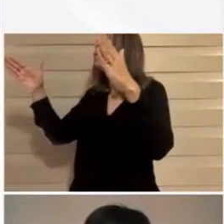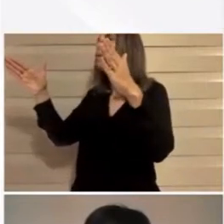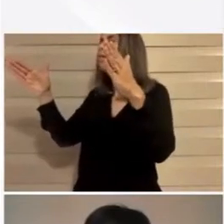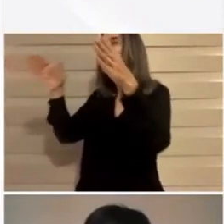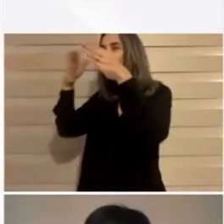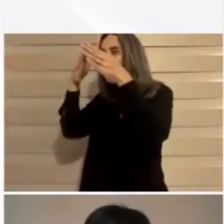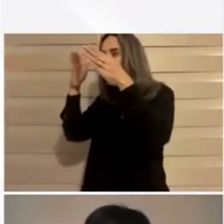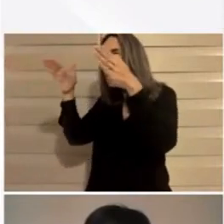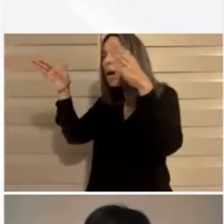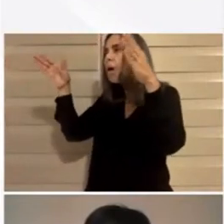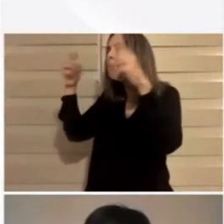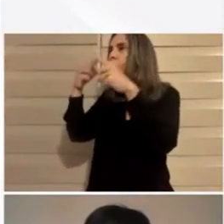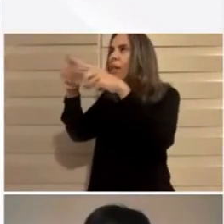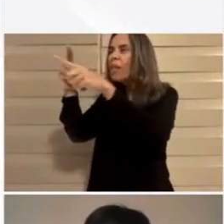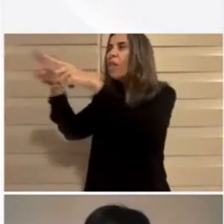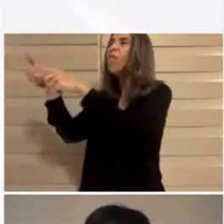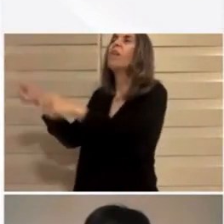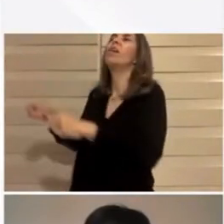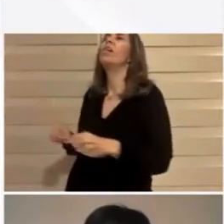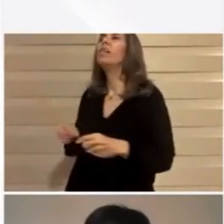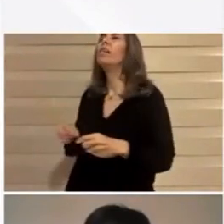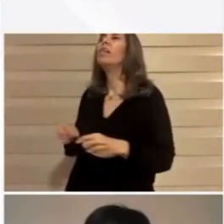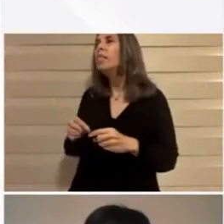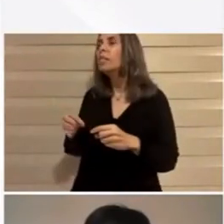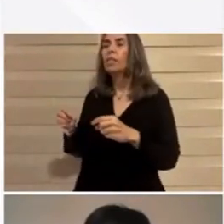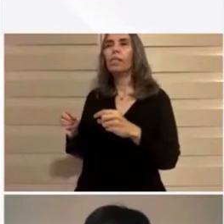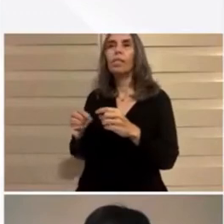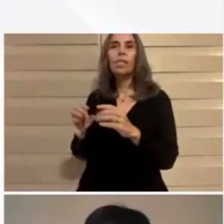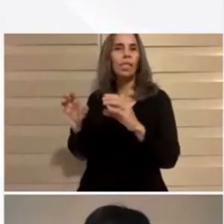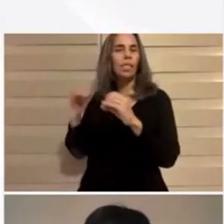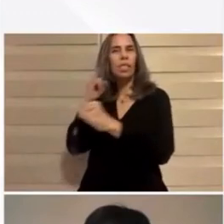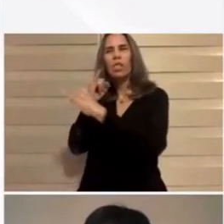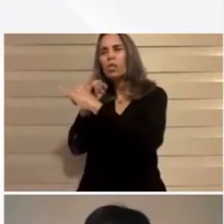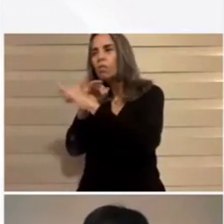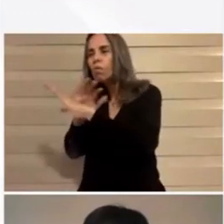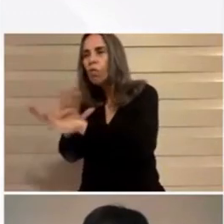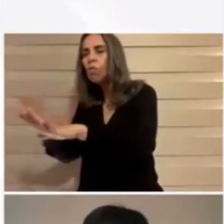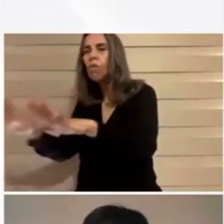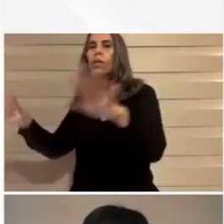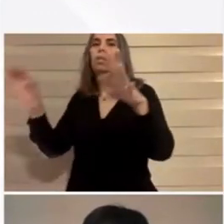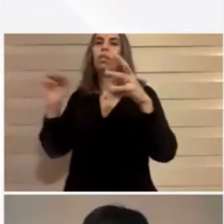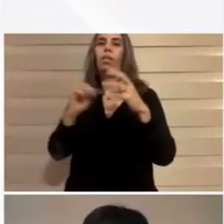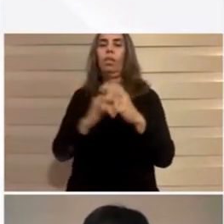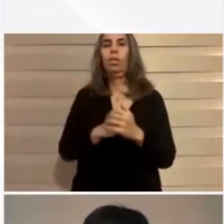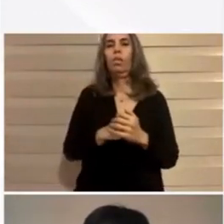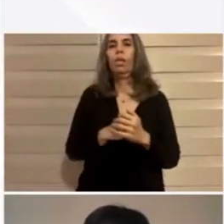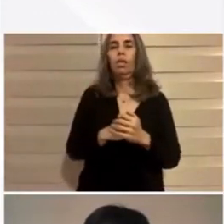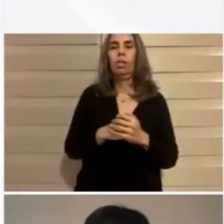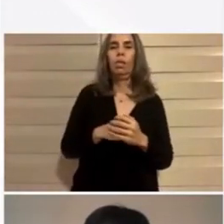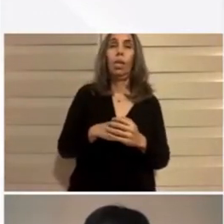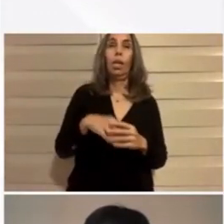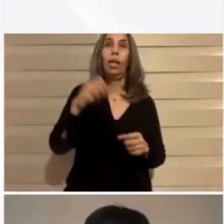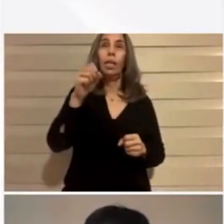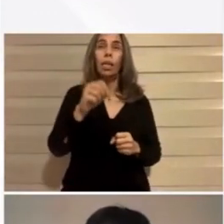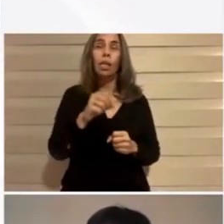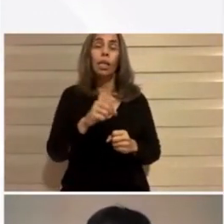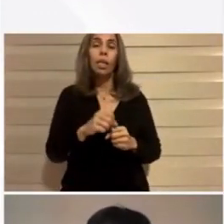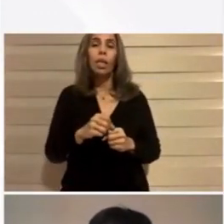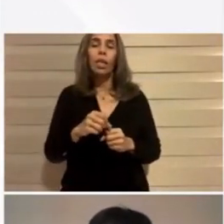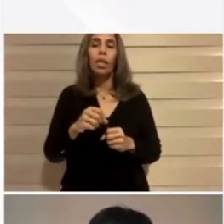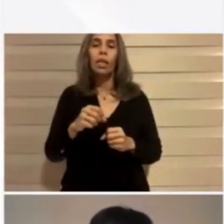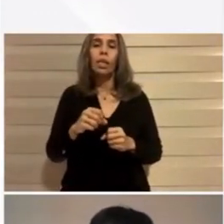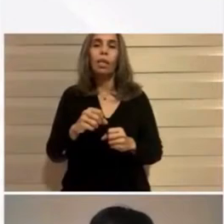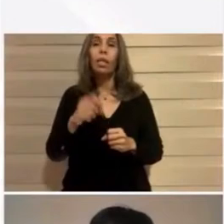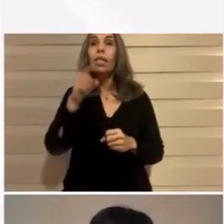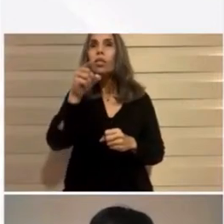si ustedes van a ver la exposición de Modigliani que nos invitaba Lucinda en Bellas